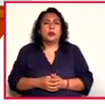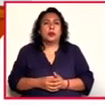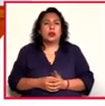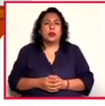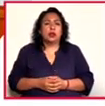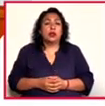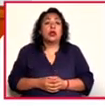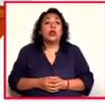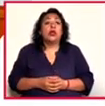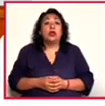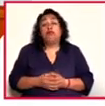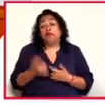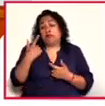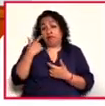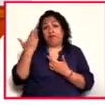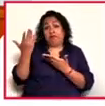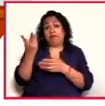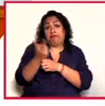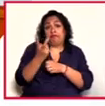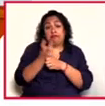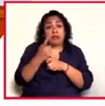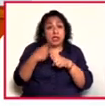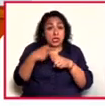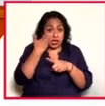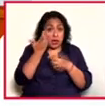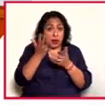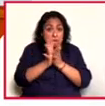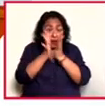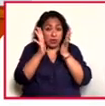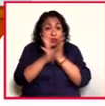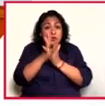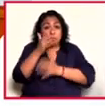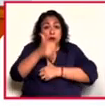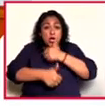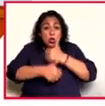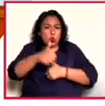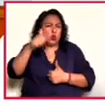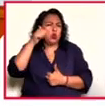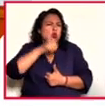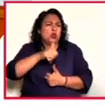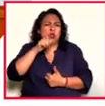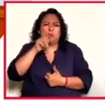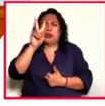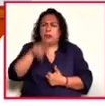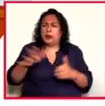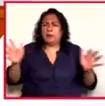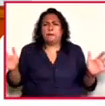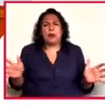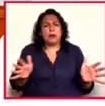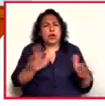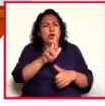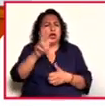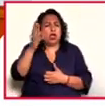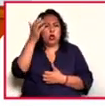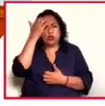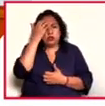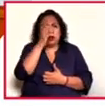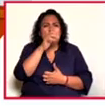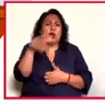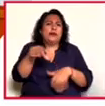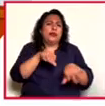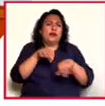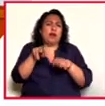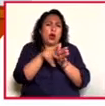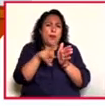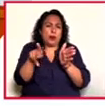Bueno, pues ahí está la invitación a quienes quieran participar en este certamen. Siempre son un gran impulso los reconocimientos a la labor periodística. Y